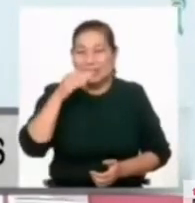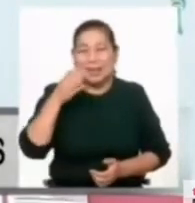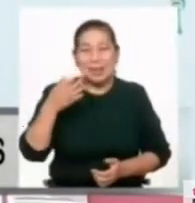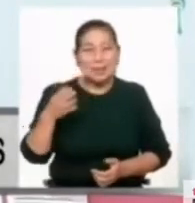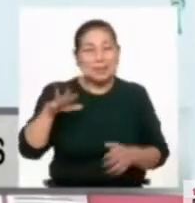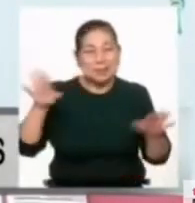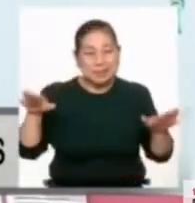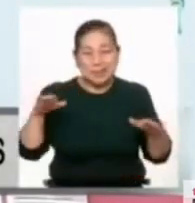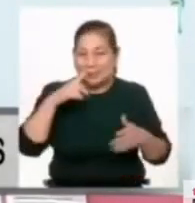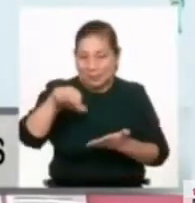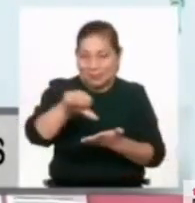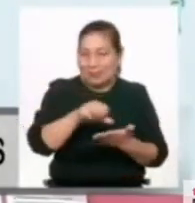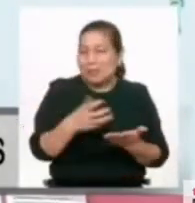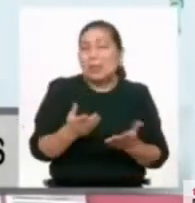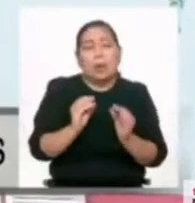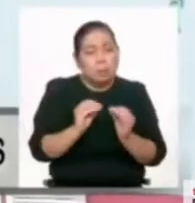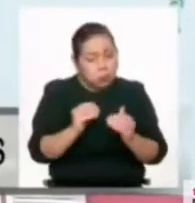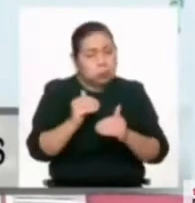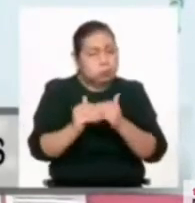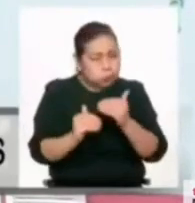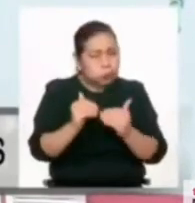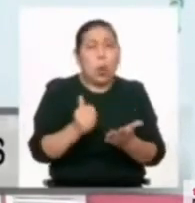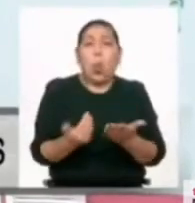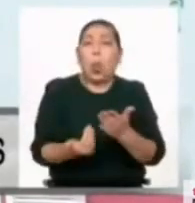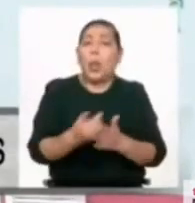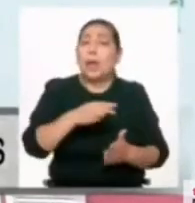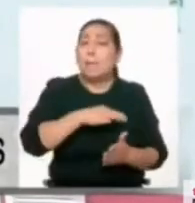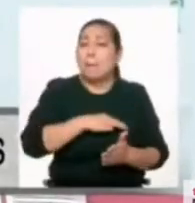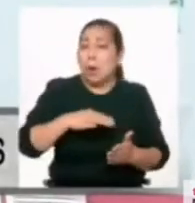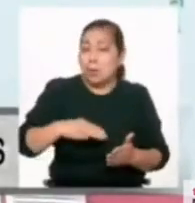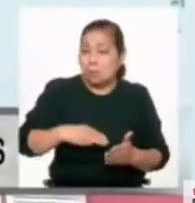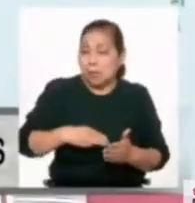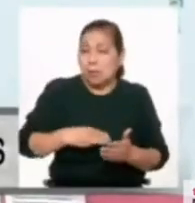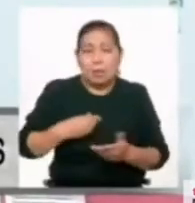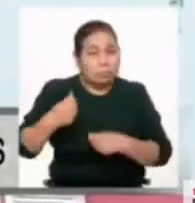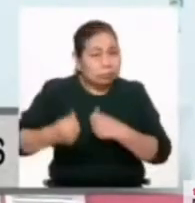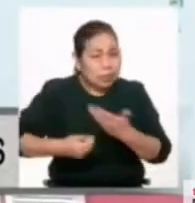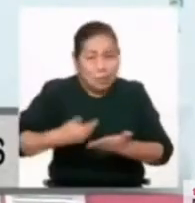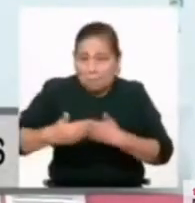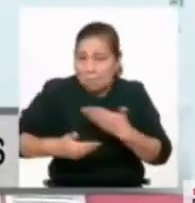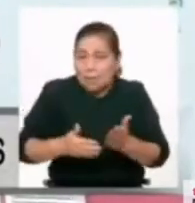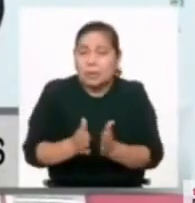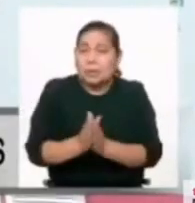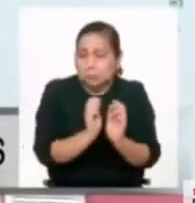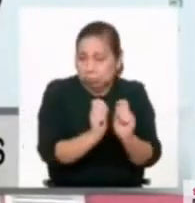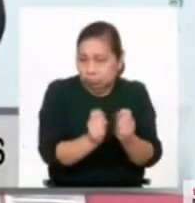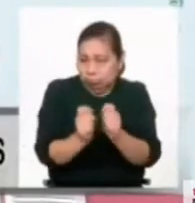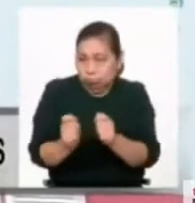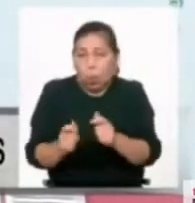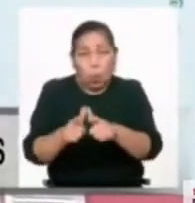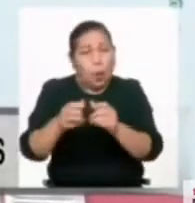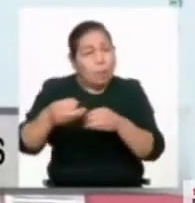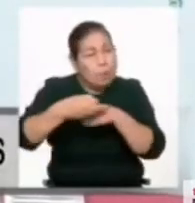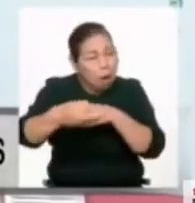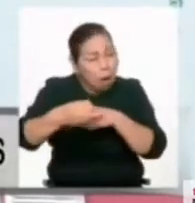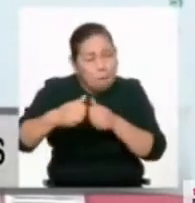forma gratuita. Eso, no, claro, ahora con el nuevo ministro se va a acelerar mucho más esa distribución, incluso a los